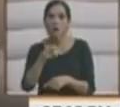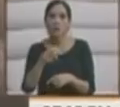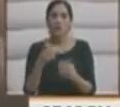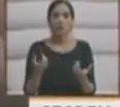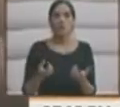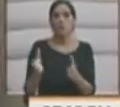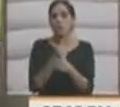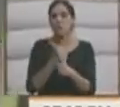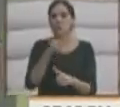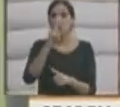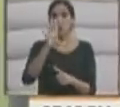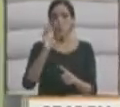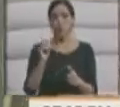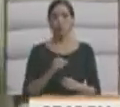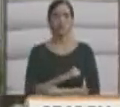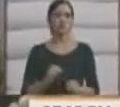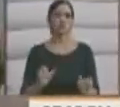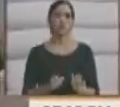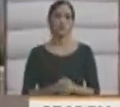consiguen? 150.